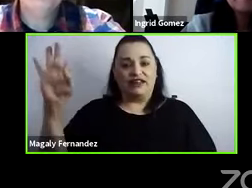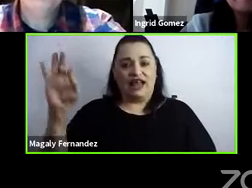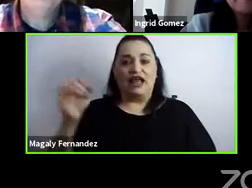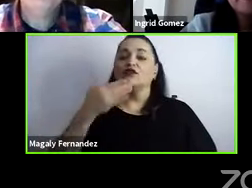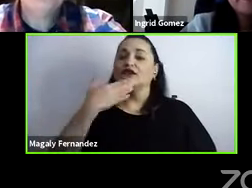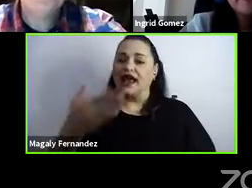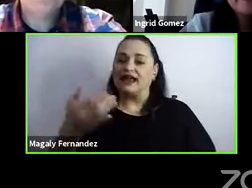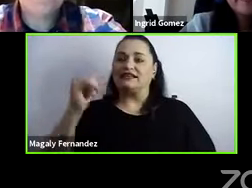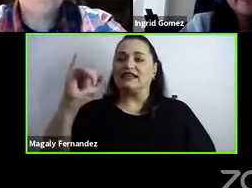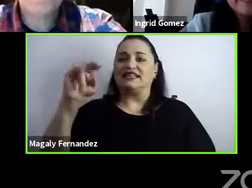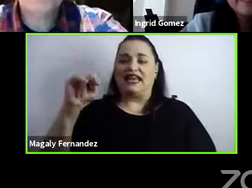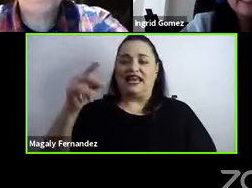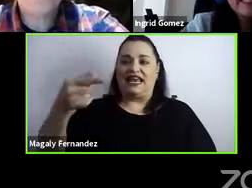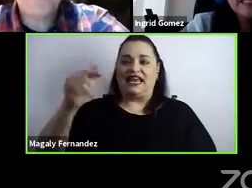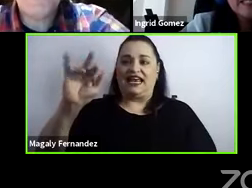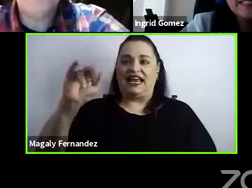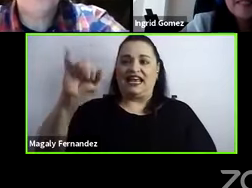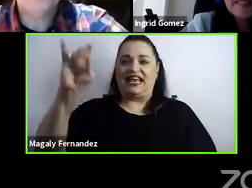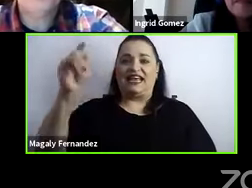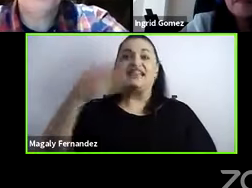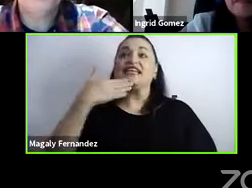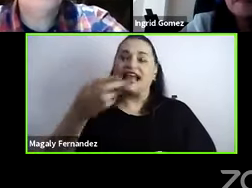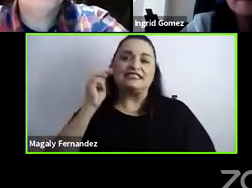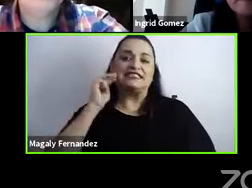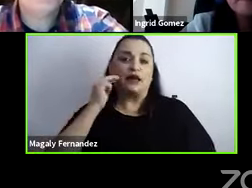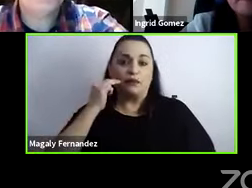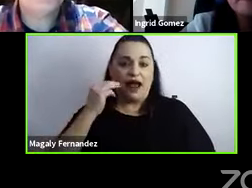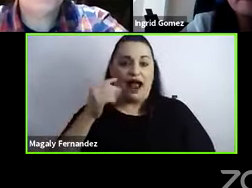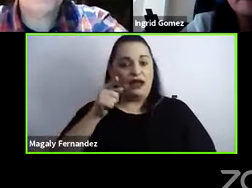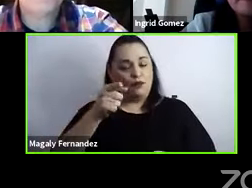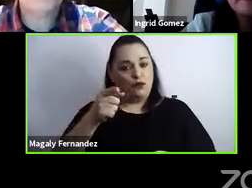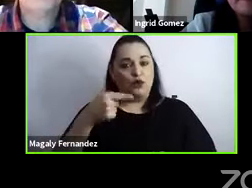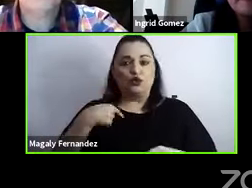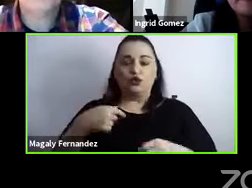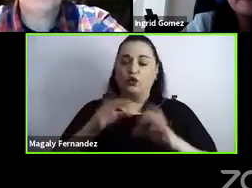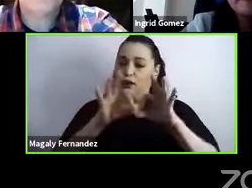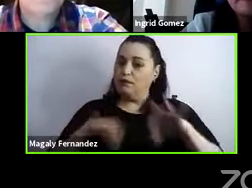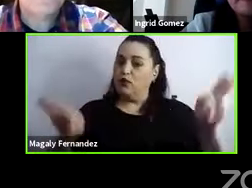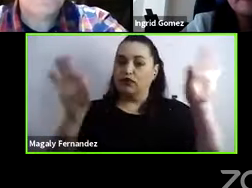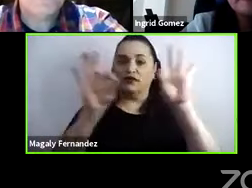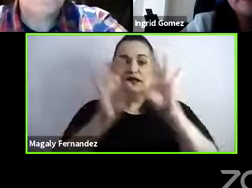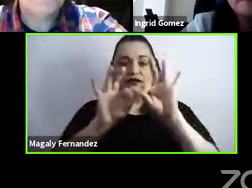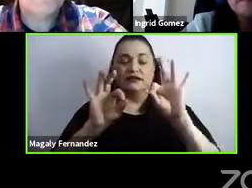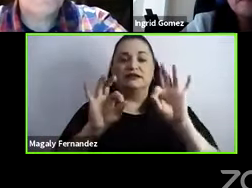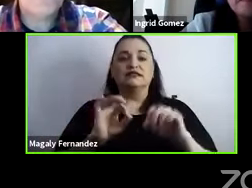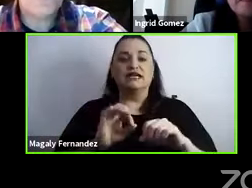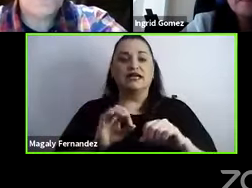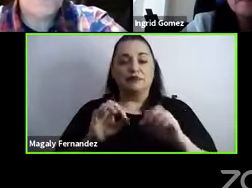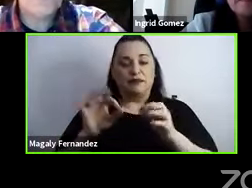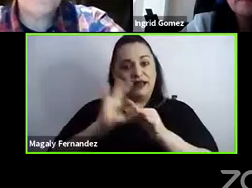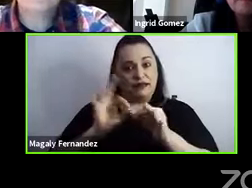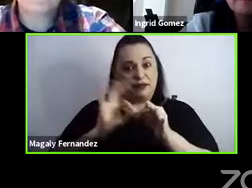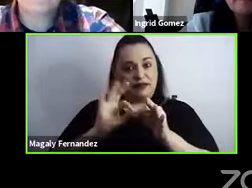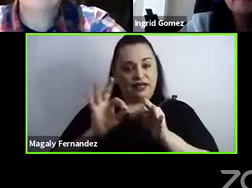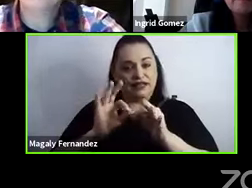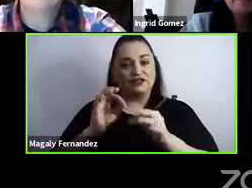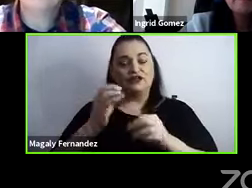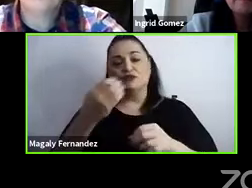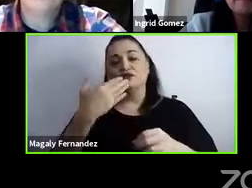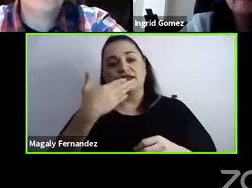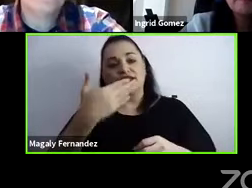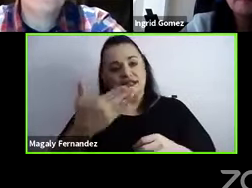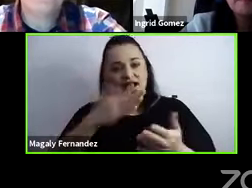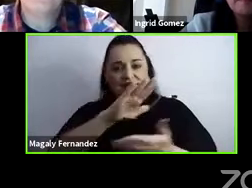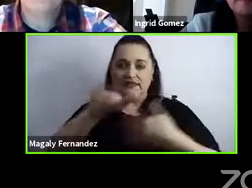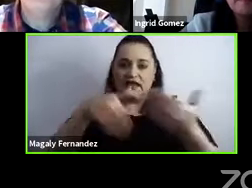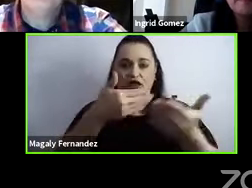Ingrid. Muchísimas gracias, Magali, por tu importantísima traducción. Muchas gracias a